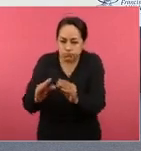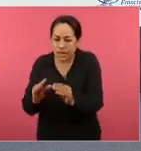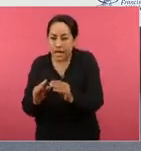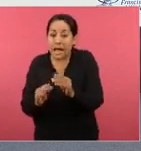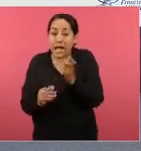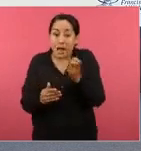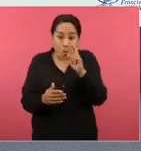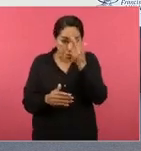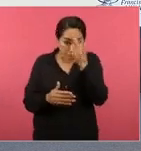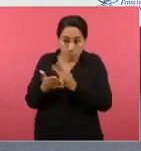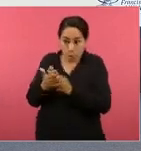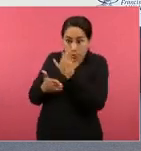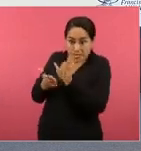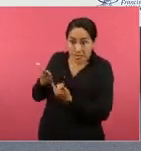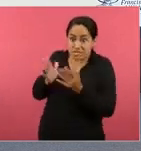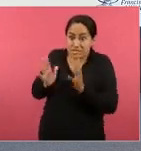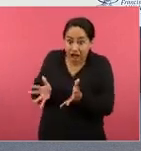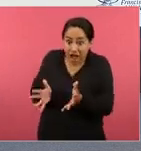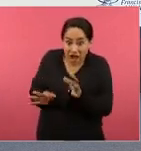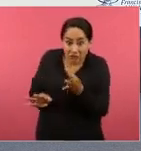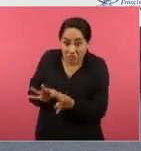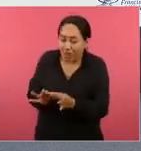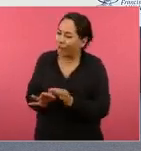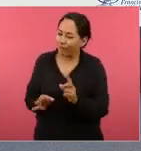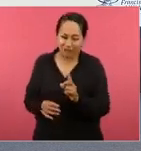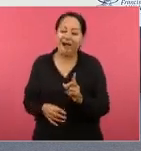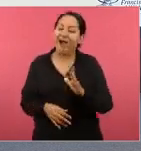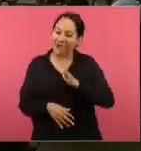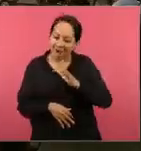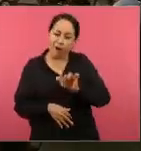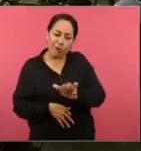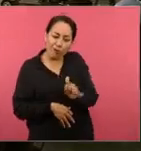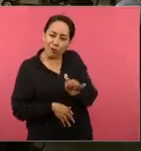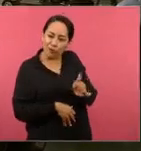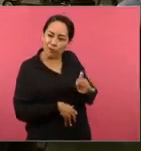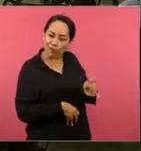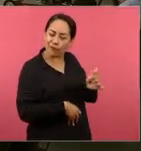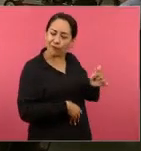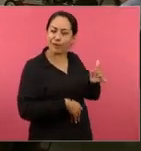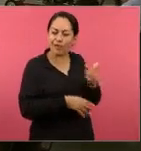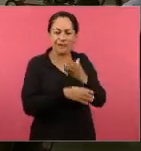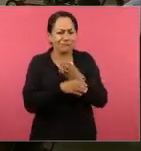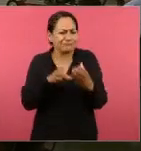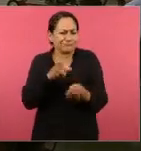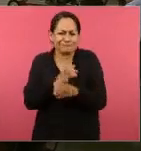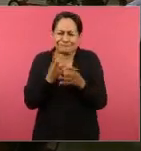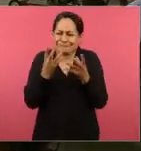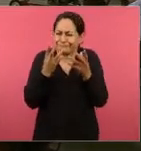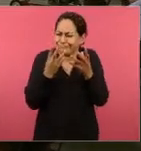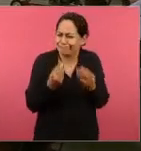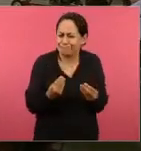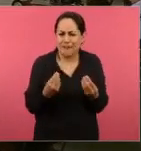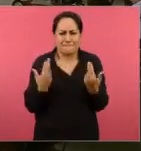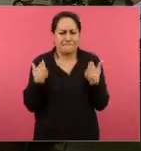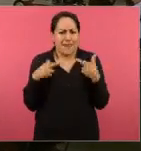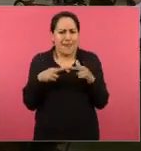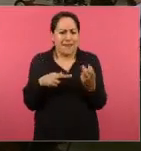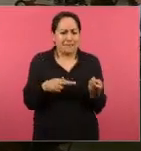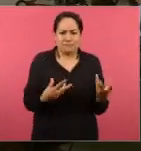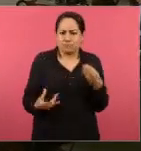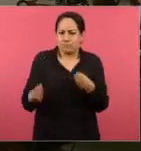se atienden algunas cosas, como se ha dicho. Eso es mentira, porque acá vamos a tener una